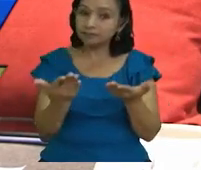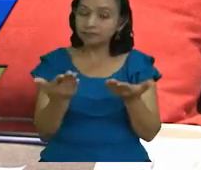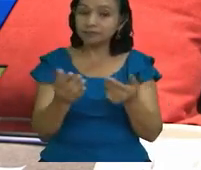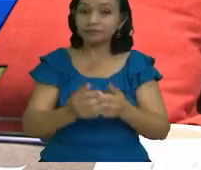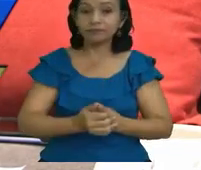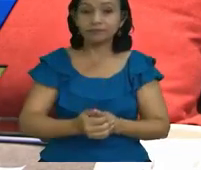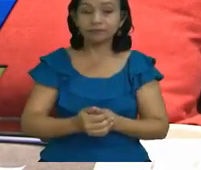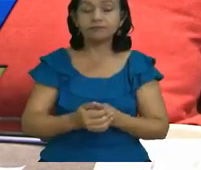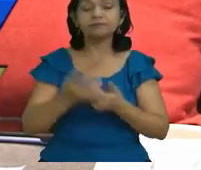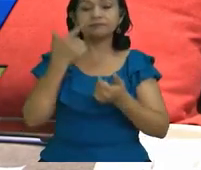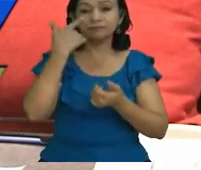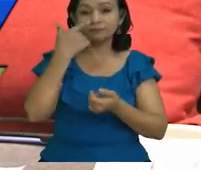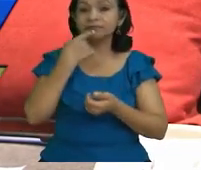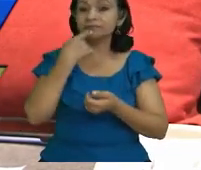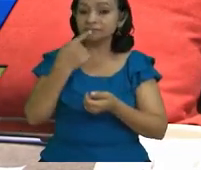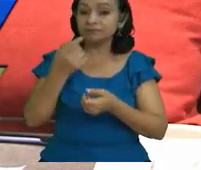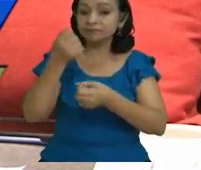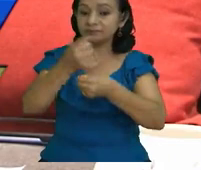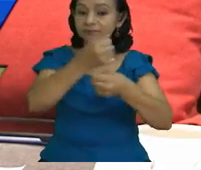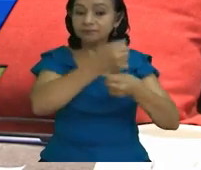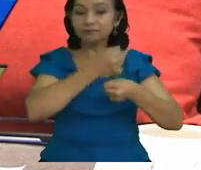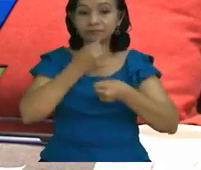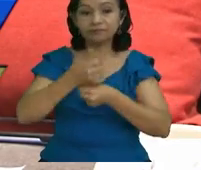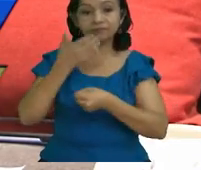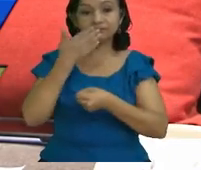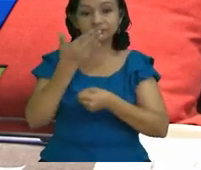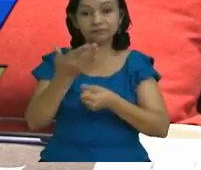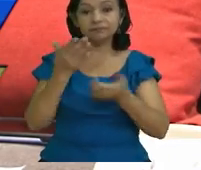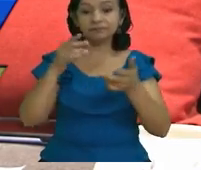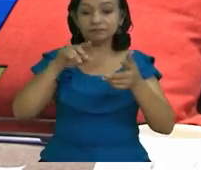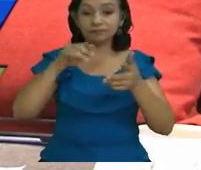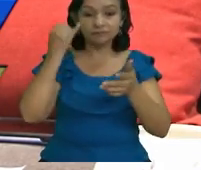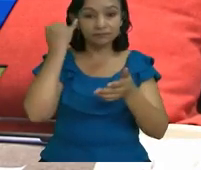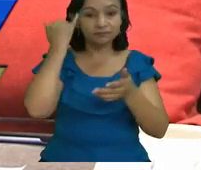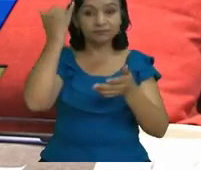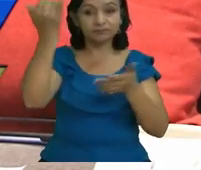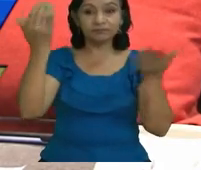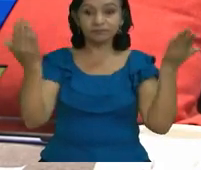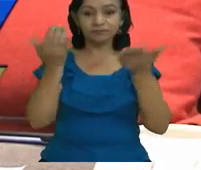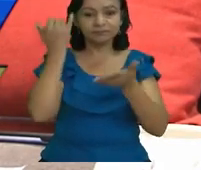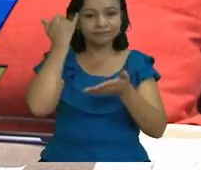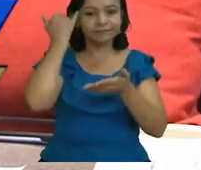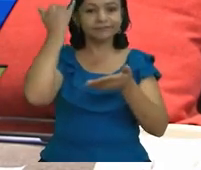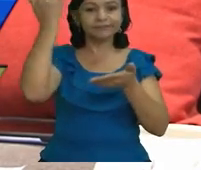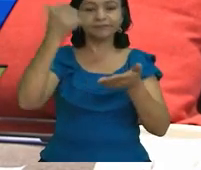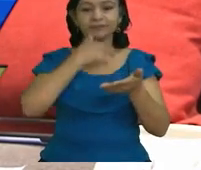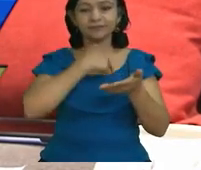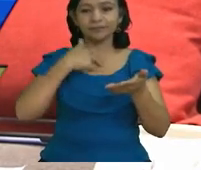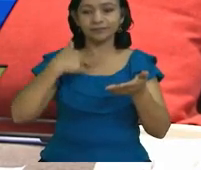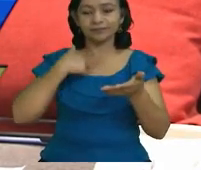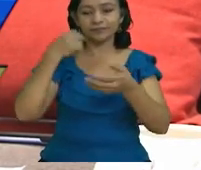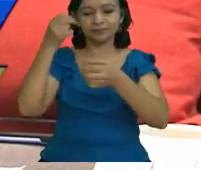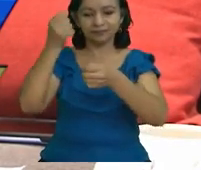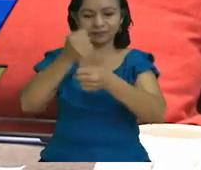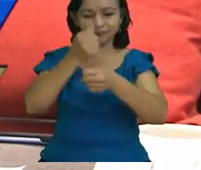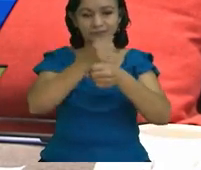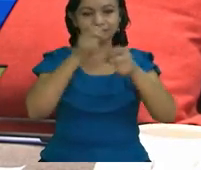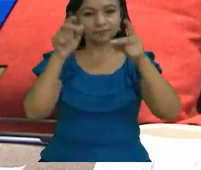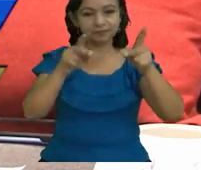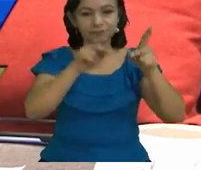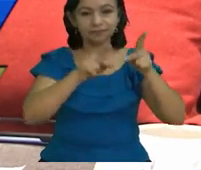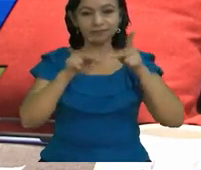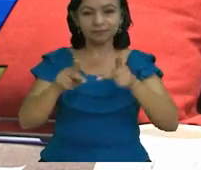de que reconozcamos el trabajo, la iniciativa, la creatividad de nuestros productores.